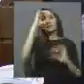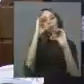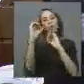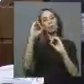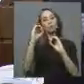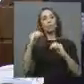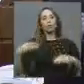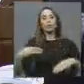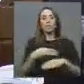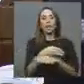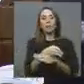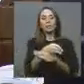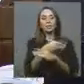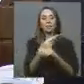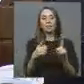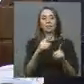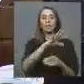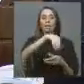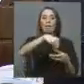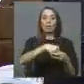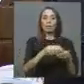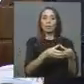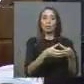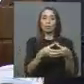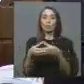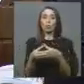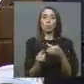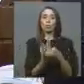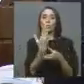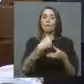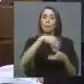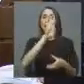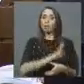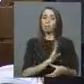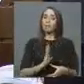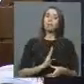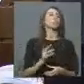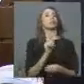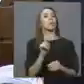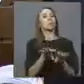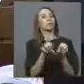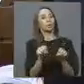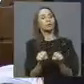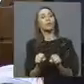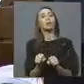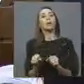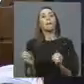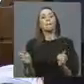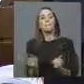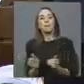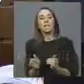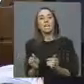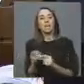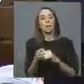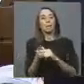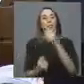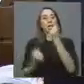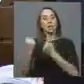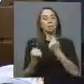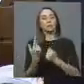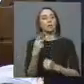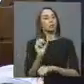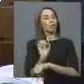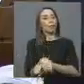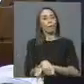transversalmente incluso al interior de la nueva mayoría. Al mundo de la pequeña y mediana empresa sigue disconforme